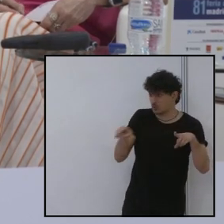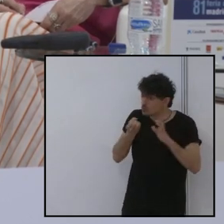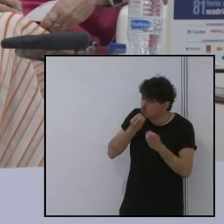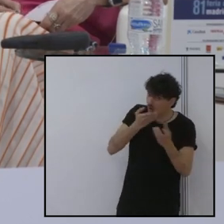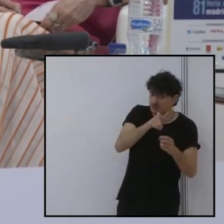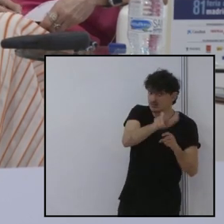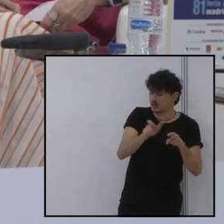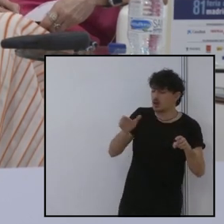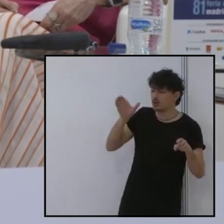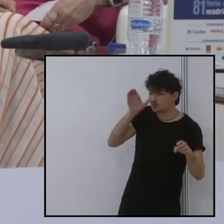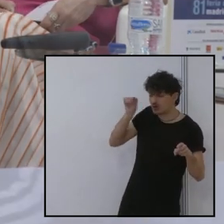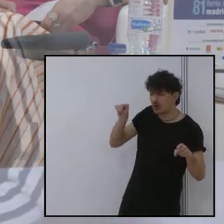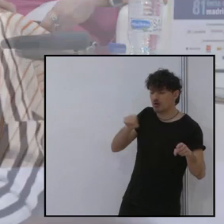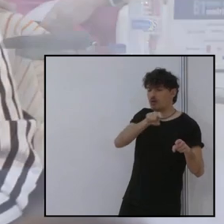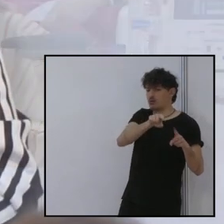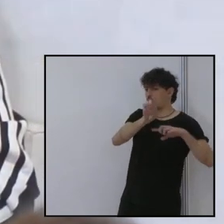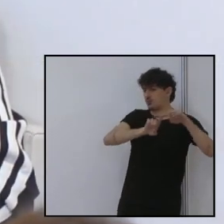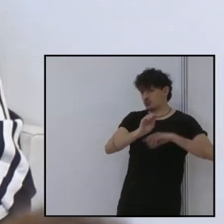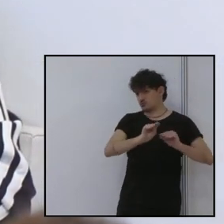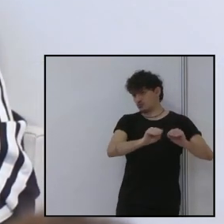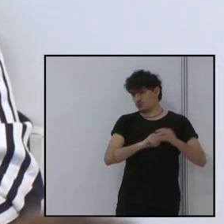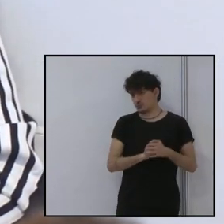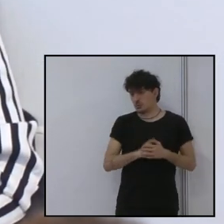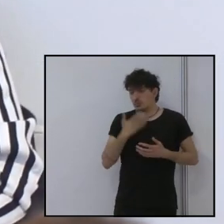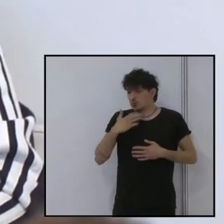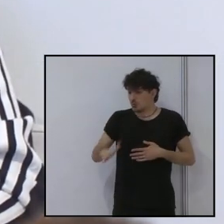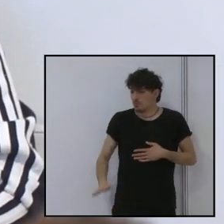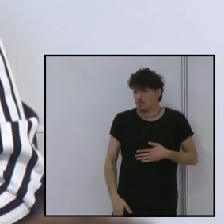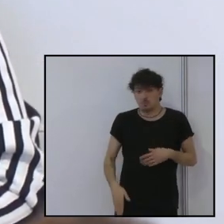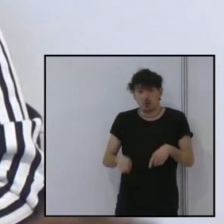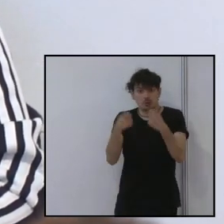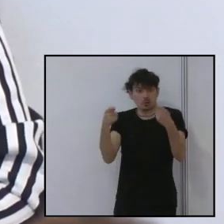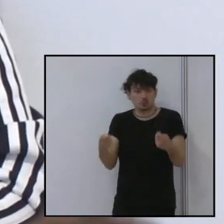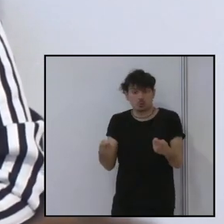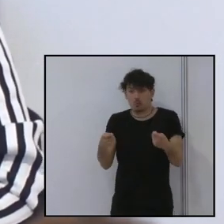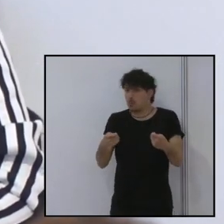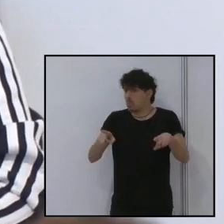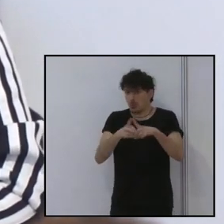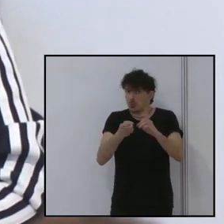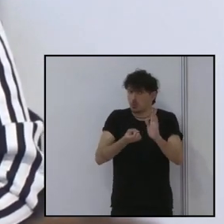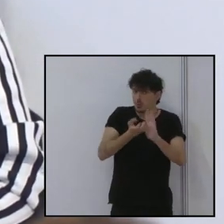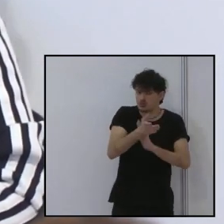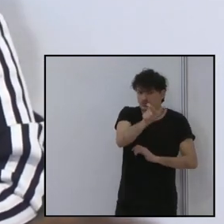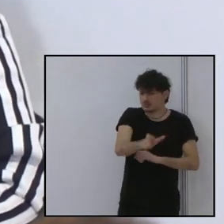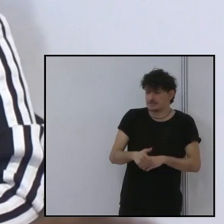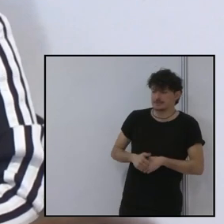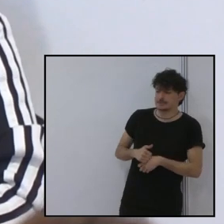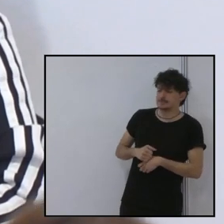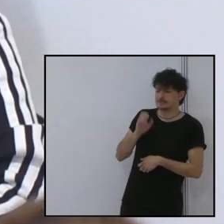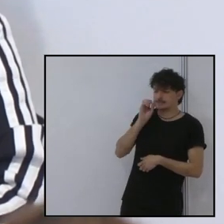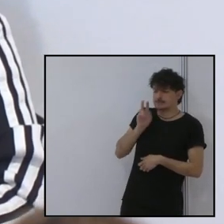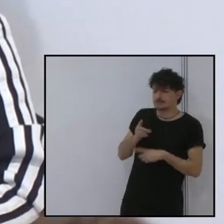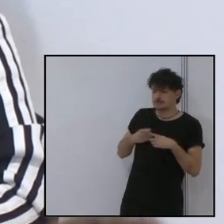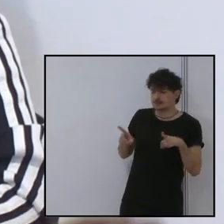te importa decirle a alguien que se te ha roto la pierna porque esa persona no te va a poner ninguna etiqueta extraña, ni te va a mirar distinto, ni